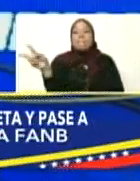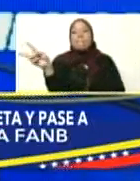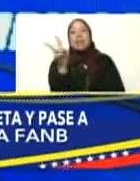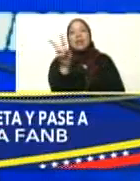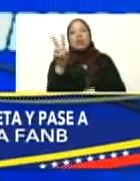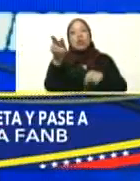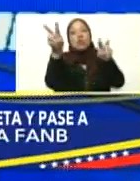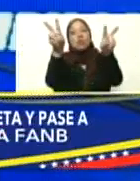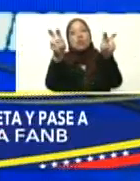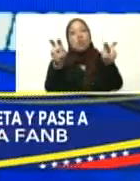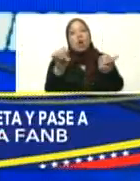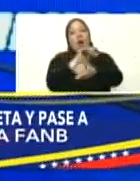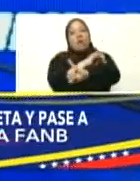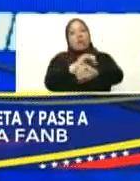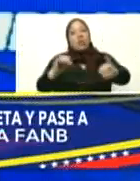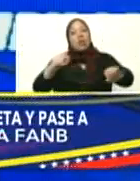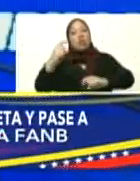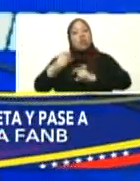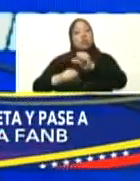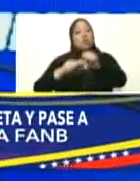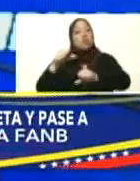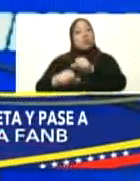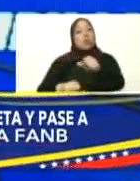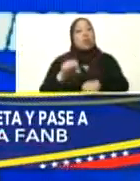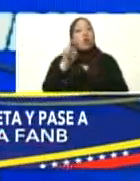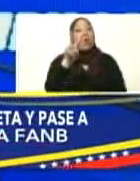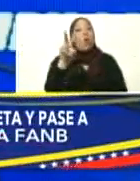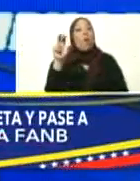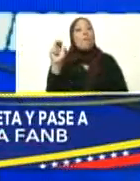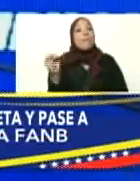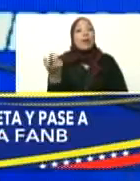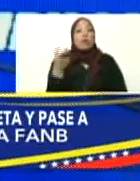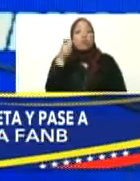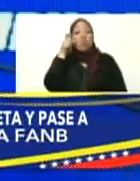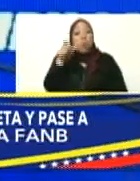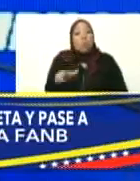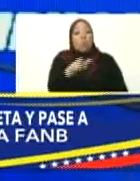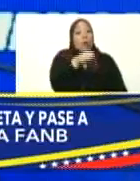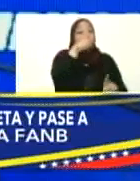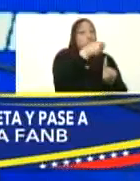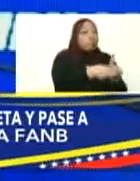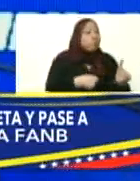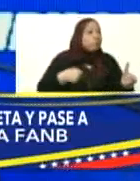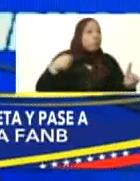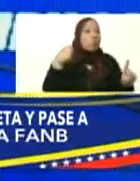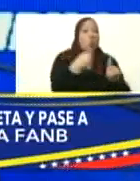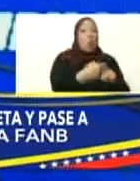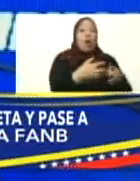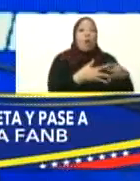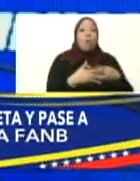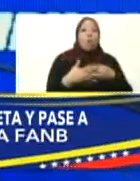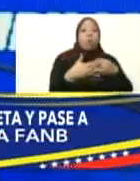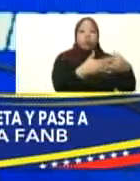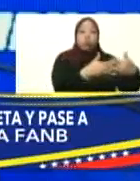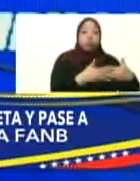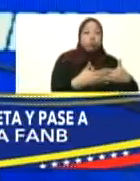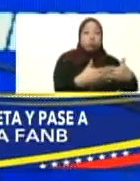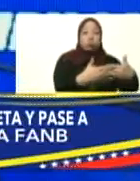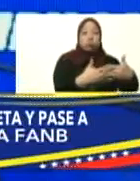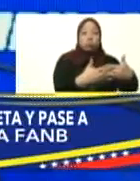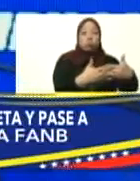fue nuevamente a finales del siglo XX la vanguardia de los pueblos en la lucha contra el imperialismo.